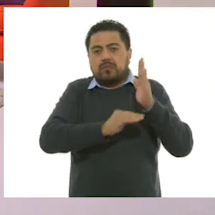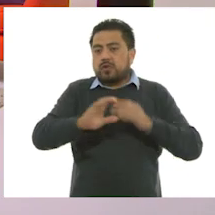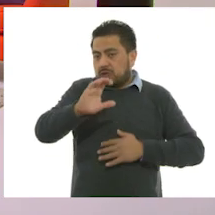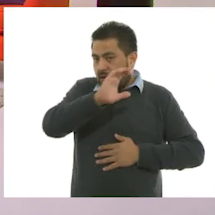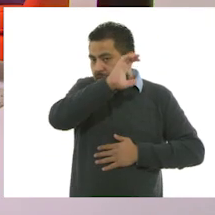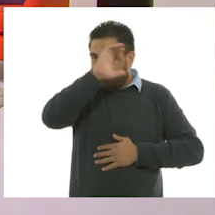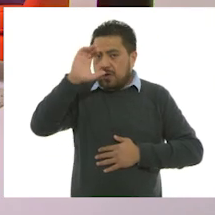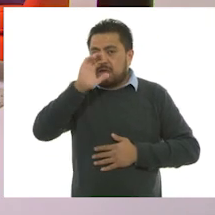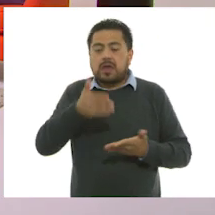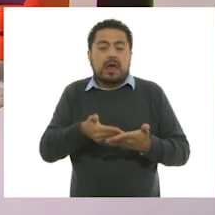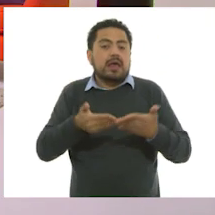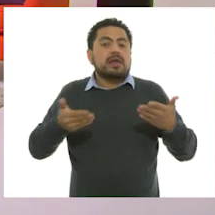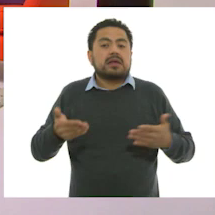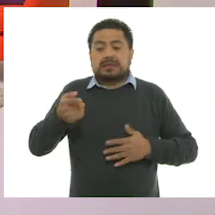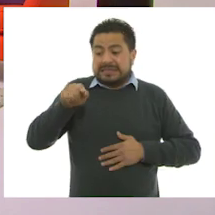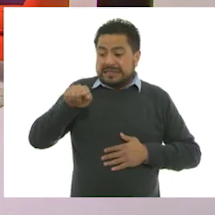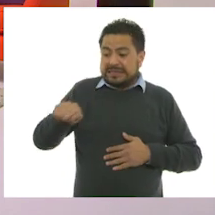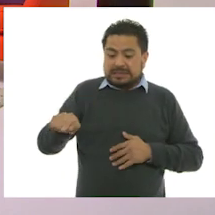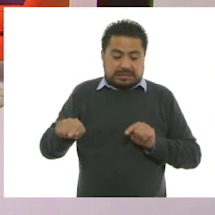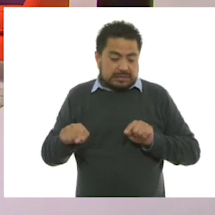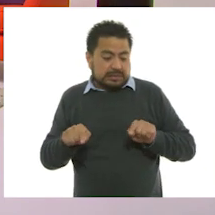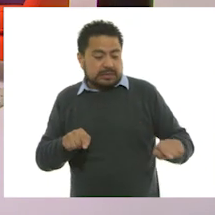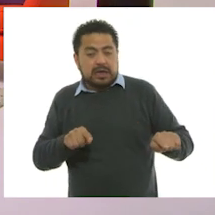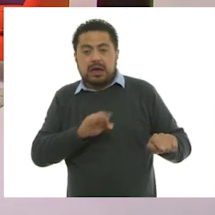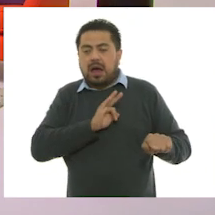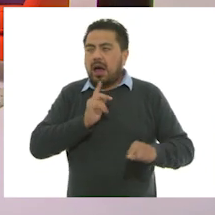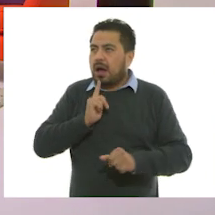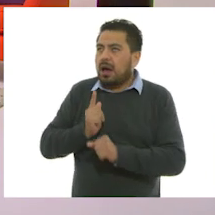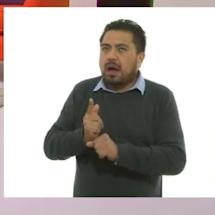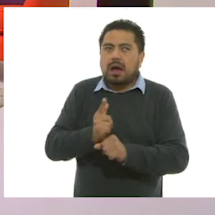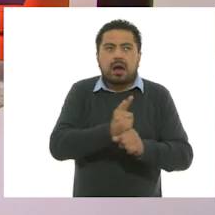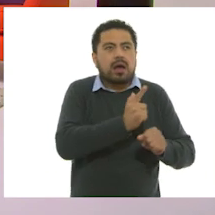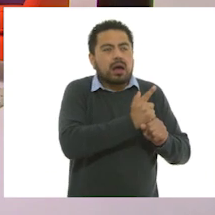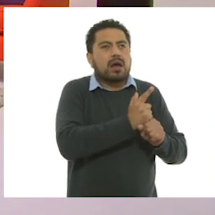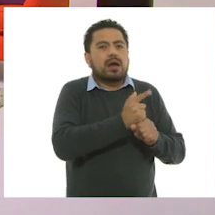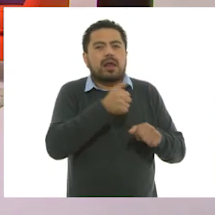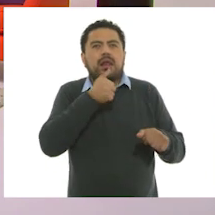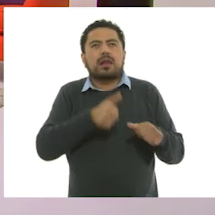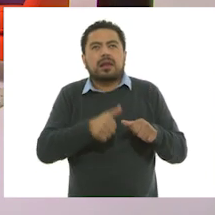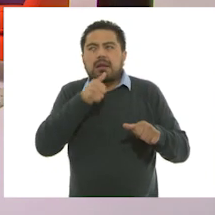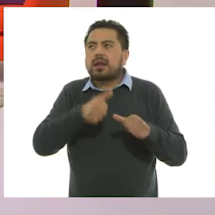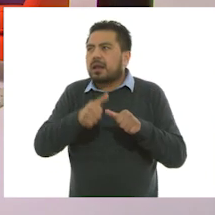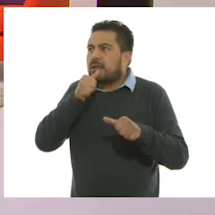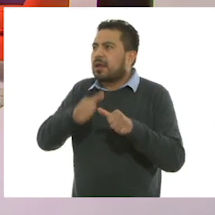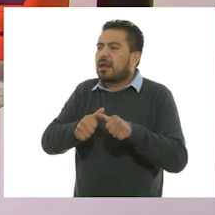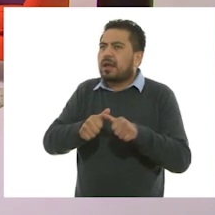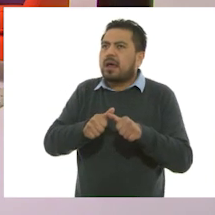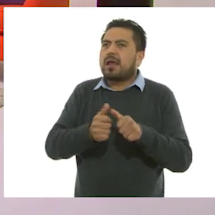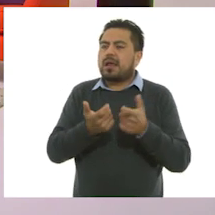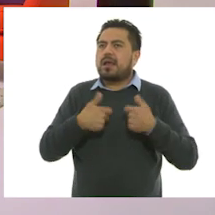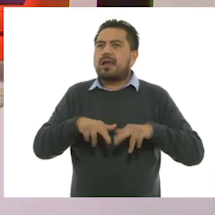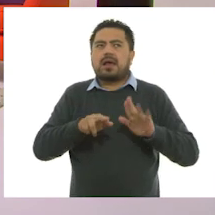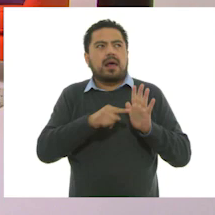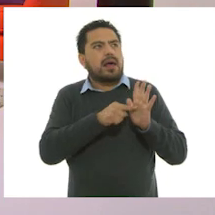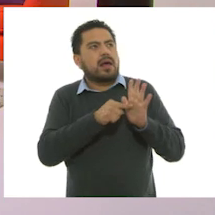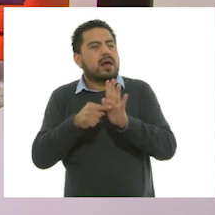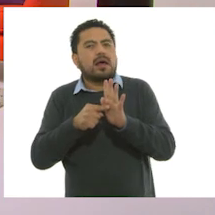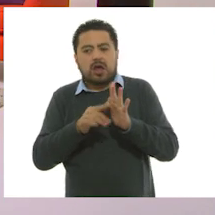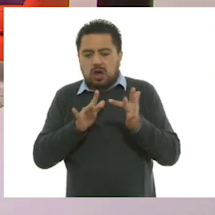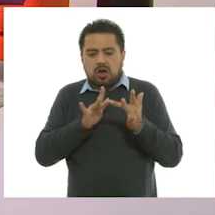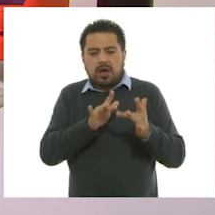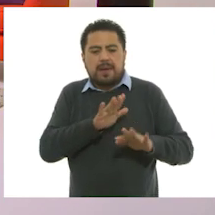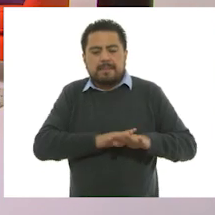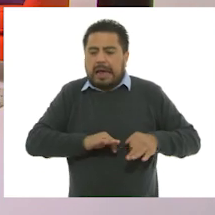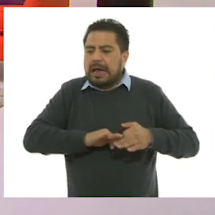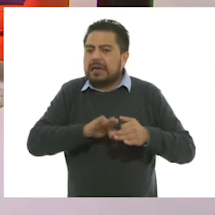fotografía. Entonces ella o él van identificando esas grafías que están ahí y que lo representan. Debido al contacto